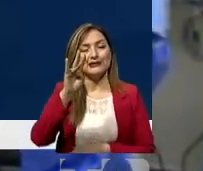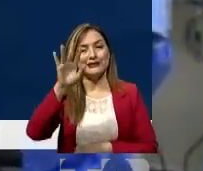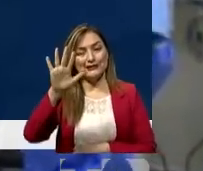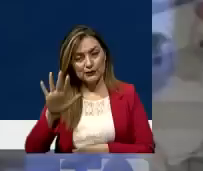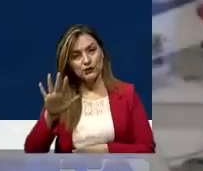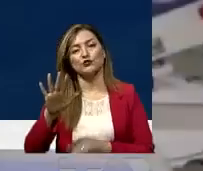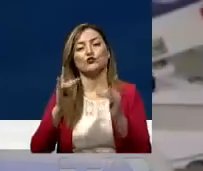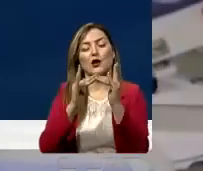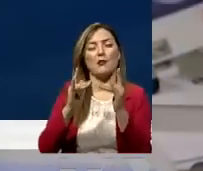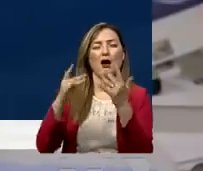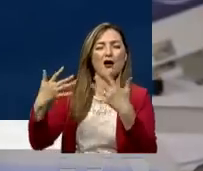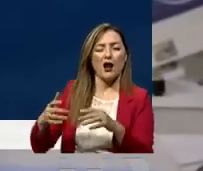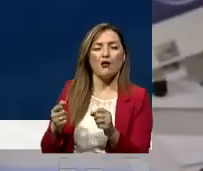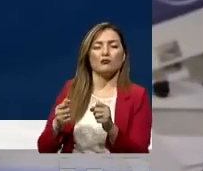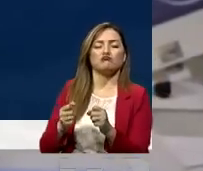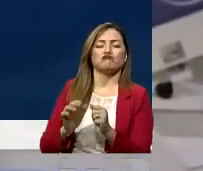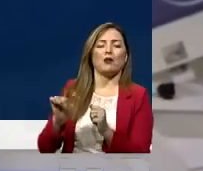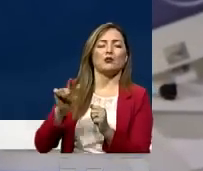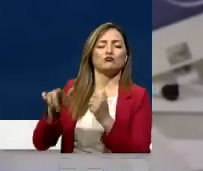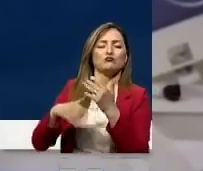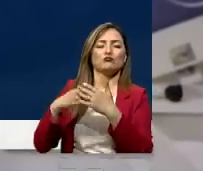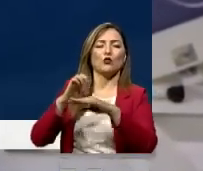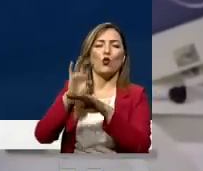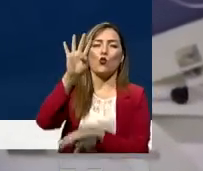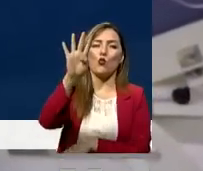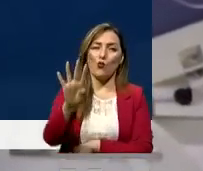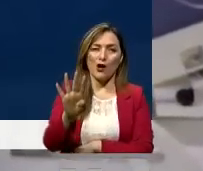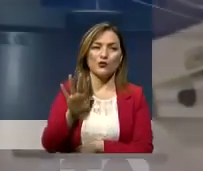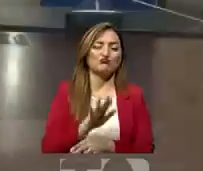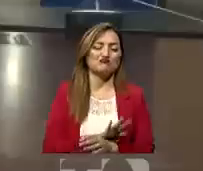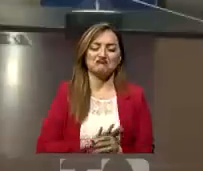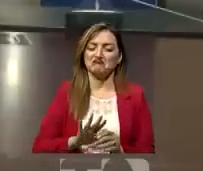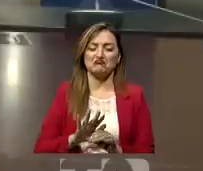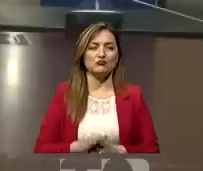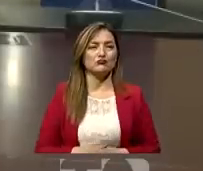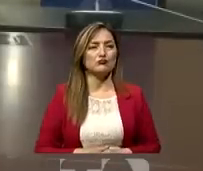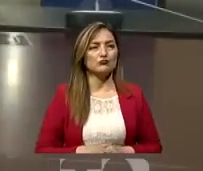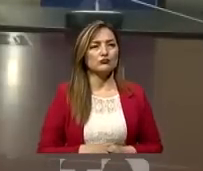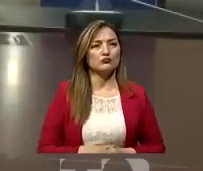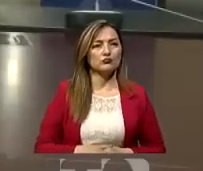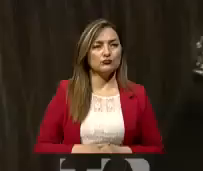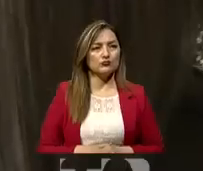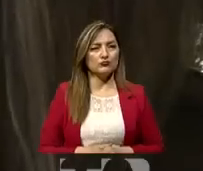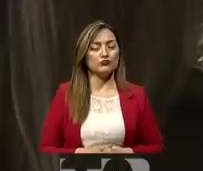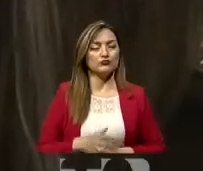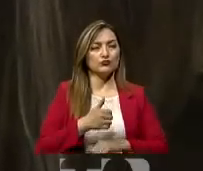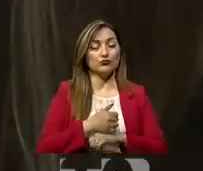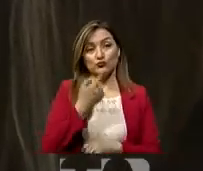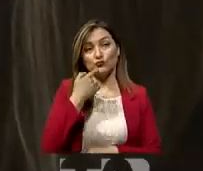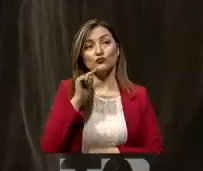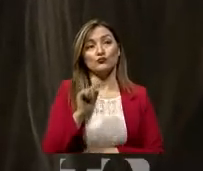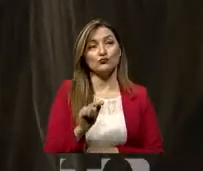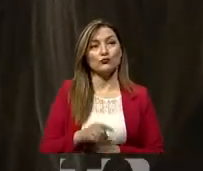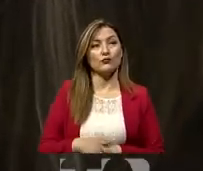en la unidad de cuidados intensivos disponibles en el país, solo 4 están ocupadas. En base a estas cifras, las autoridades ratificaron